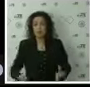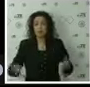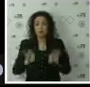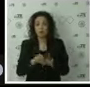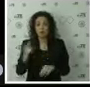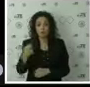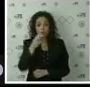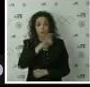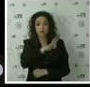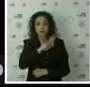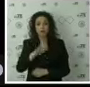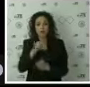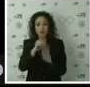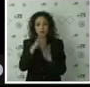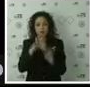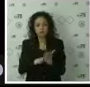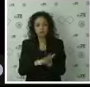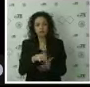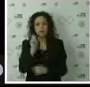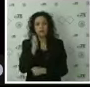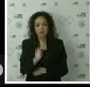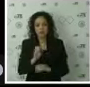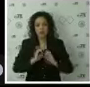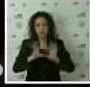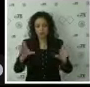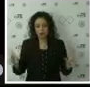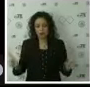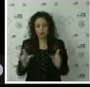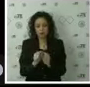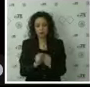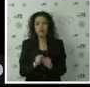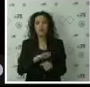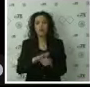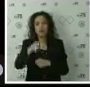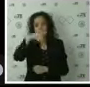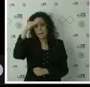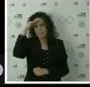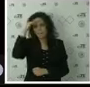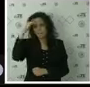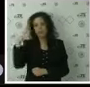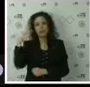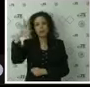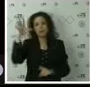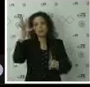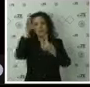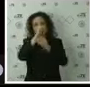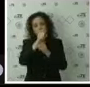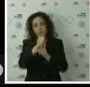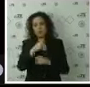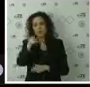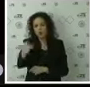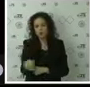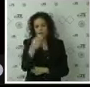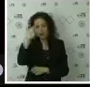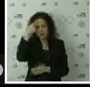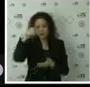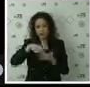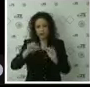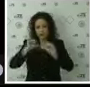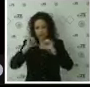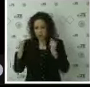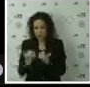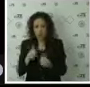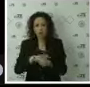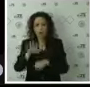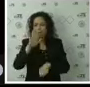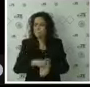ustedes puedan plasmar de manera muy concreta y muy clara cuál es la expectativa o cuál es el área que ustedes creen de oportunidad más